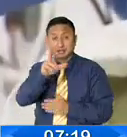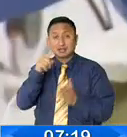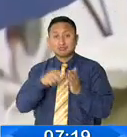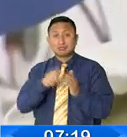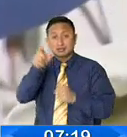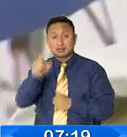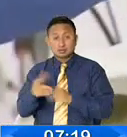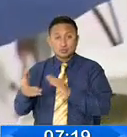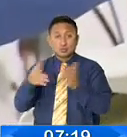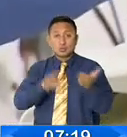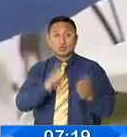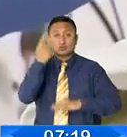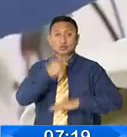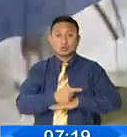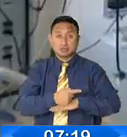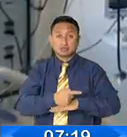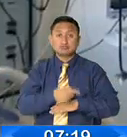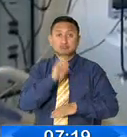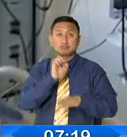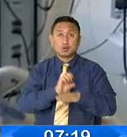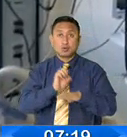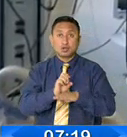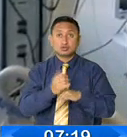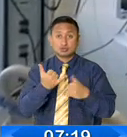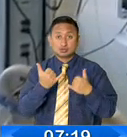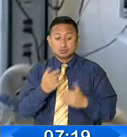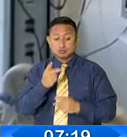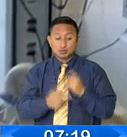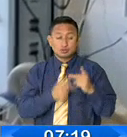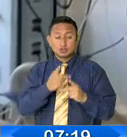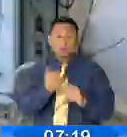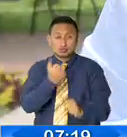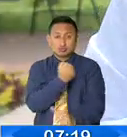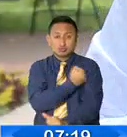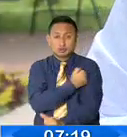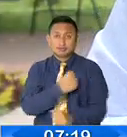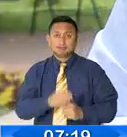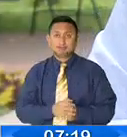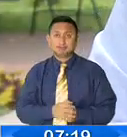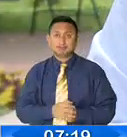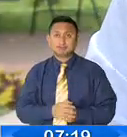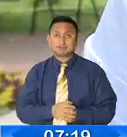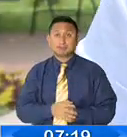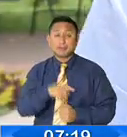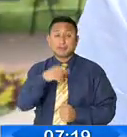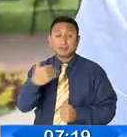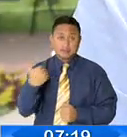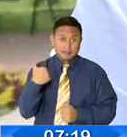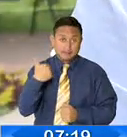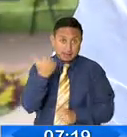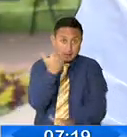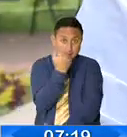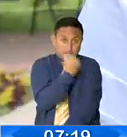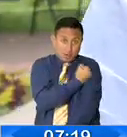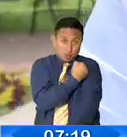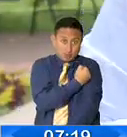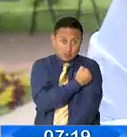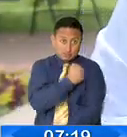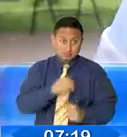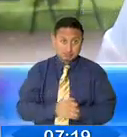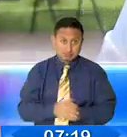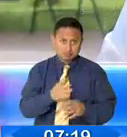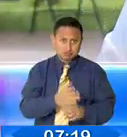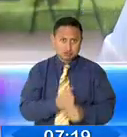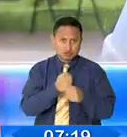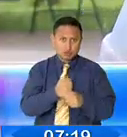día. Ecuador atraviesa, sin embargo, un proceso de vacunación. Las vacunas que tenemos actúan seguras en